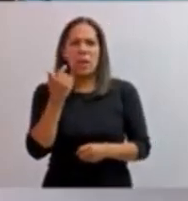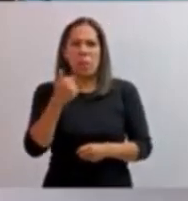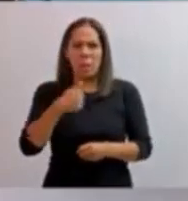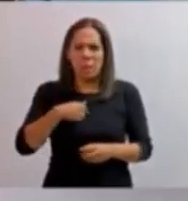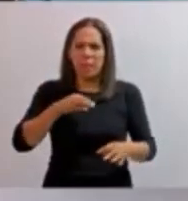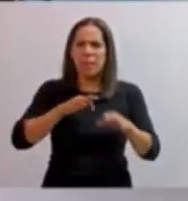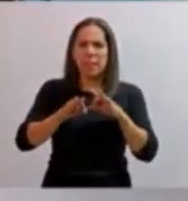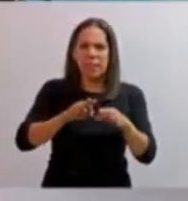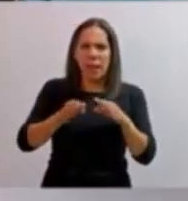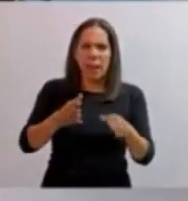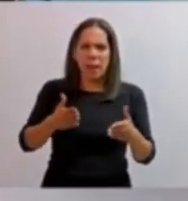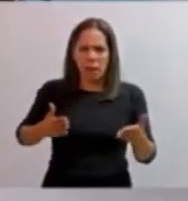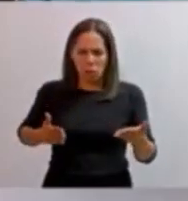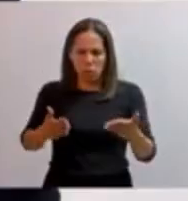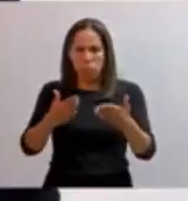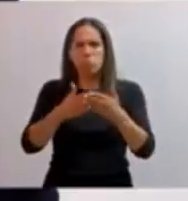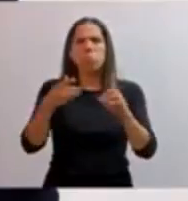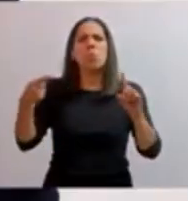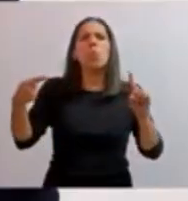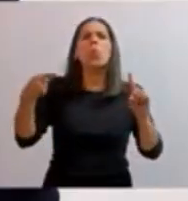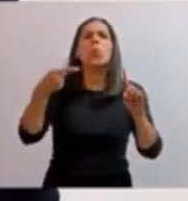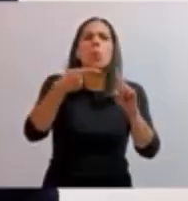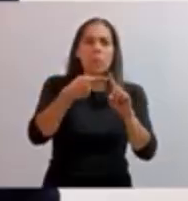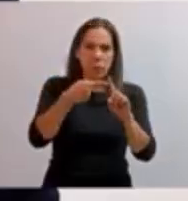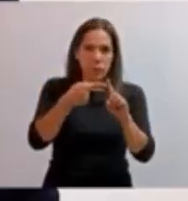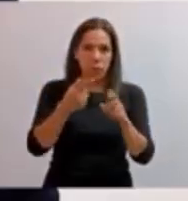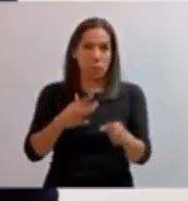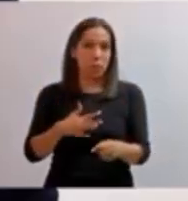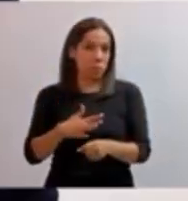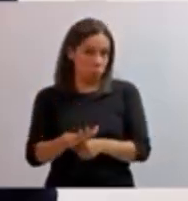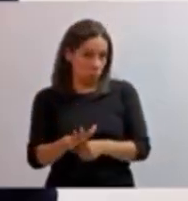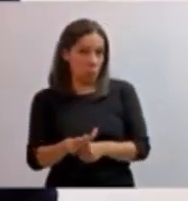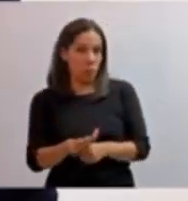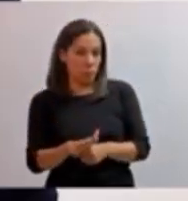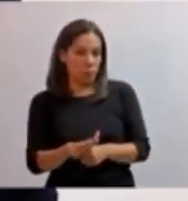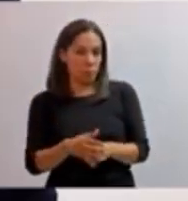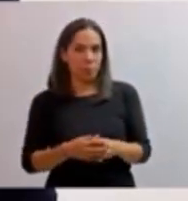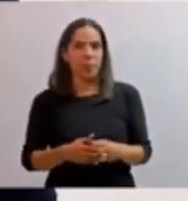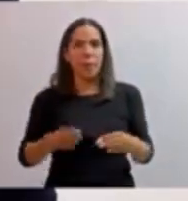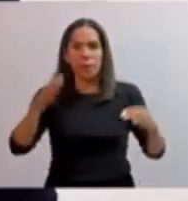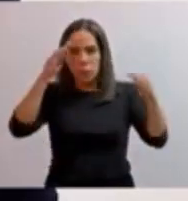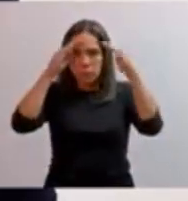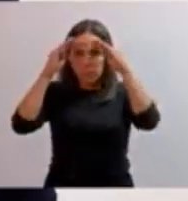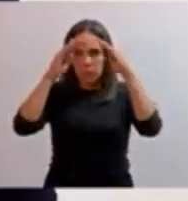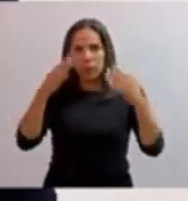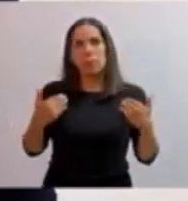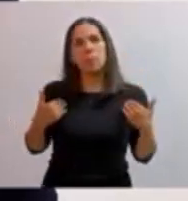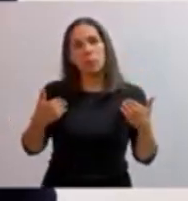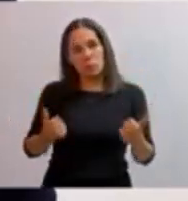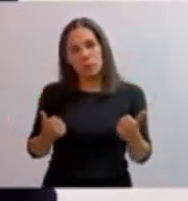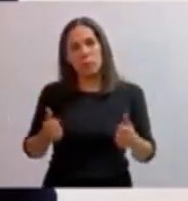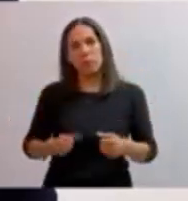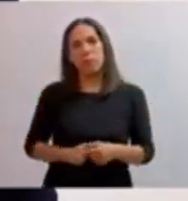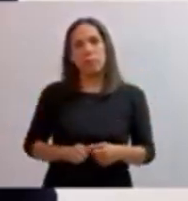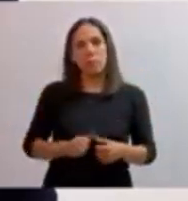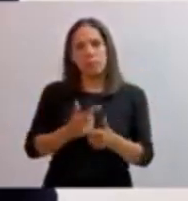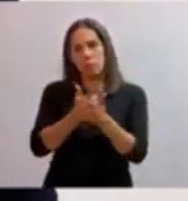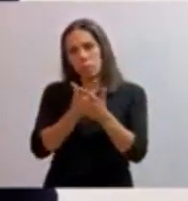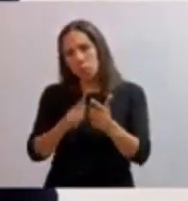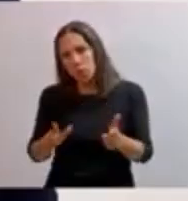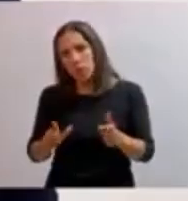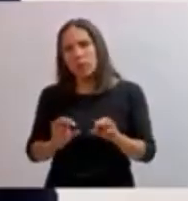de esa transformación del quehacer docente que nos lleva a esa reflexión de nuestra autonomía. ¿Qué implica